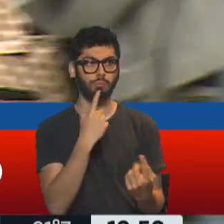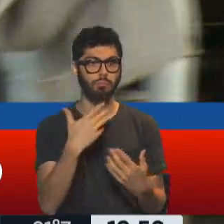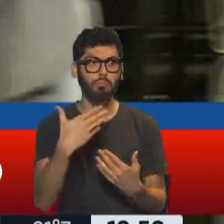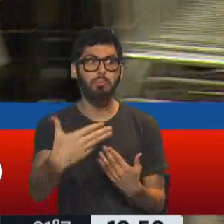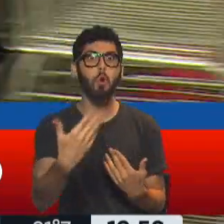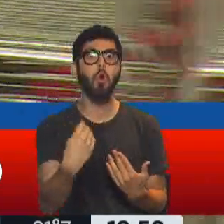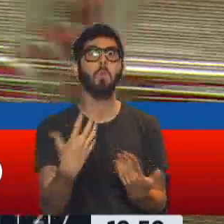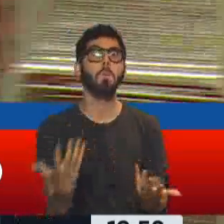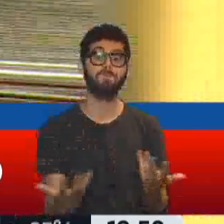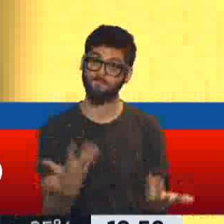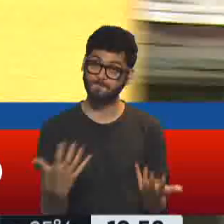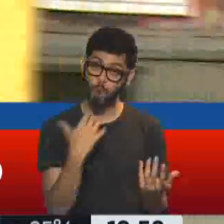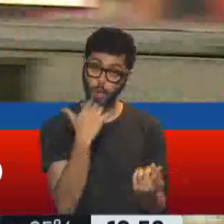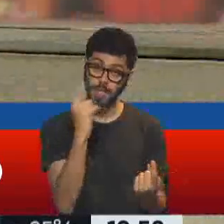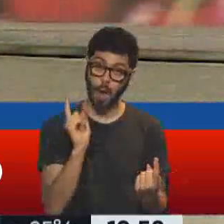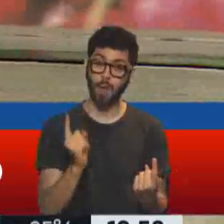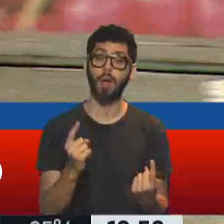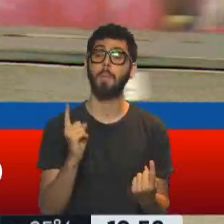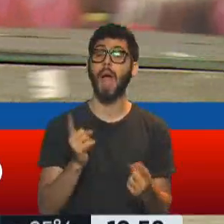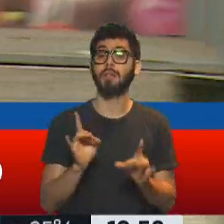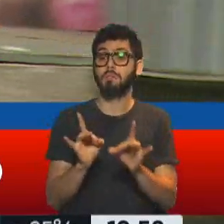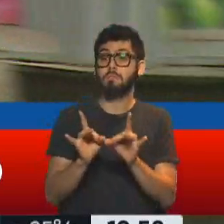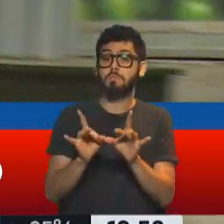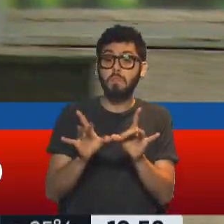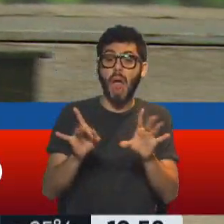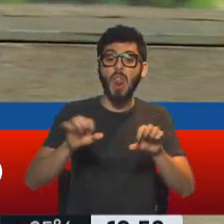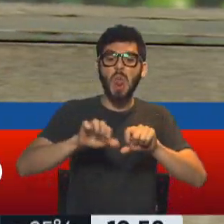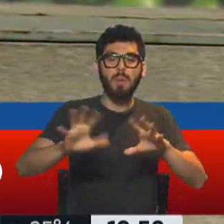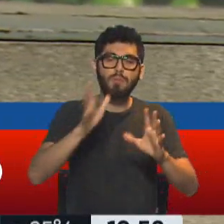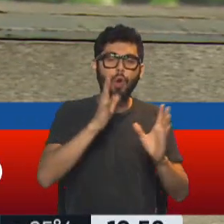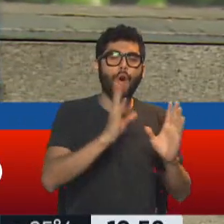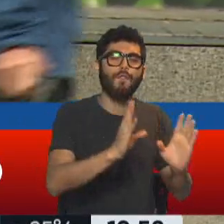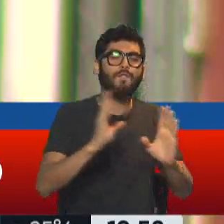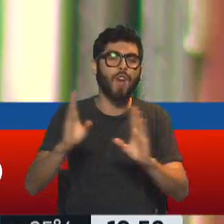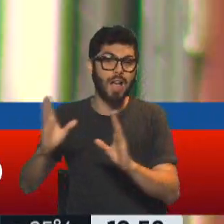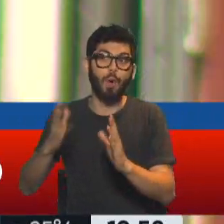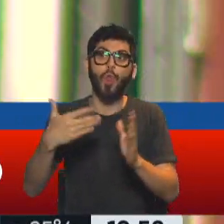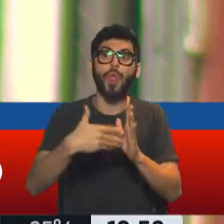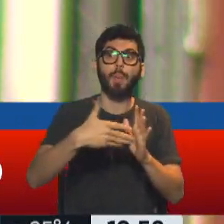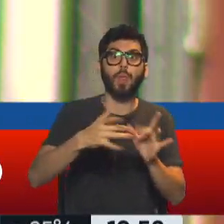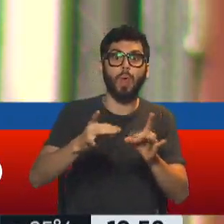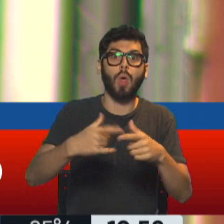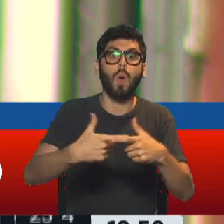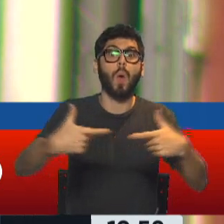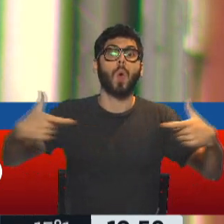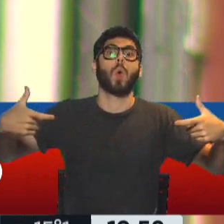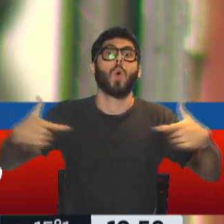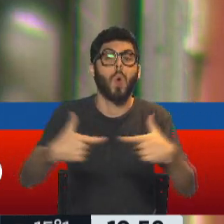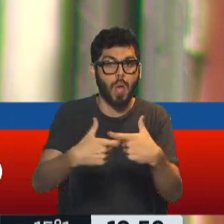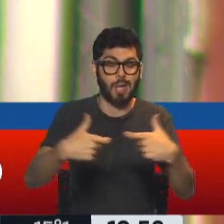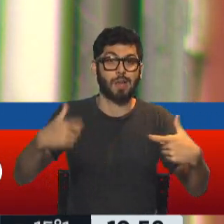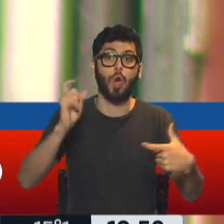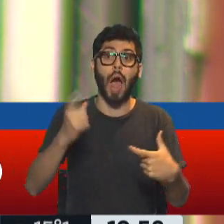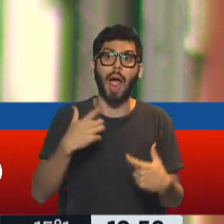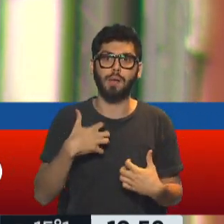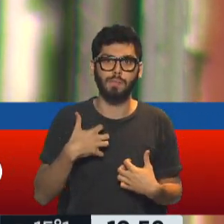esto, y además como la pandemia evoluciona por fases, por curvas, esto genera también tensión,